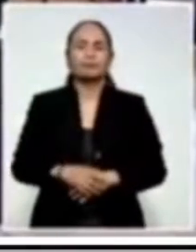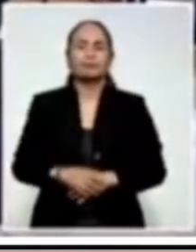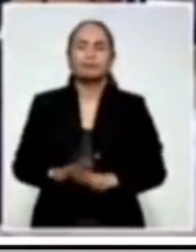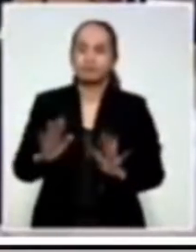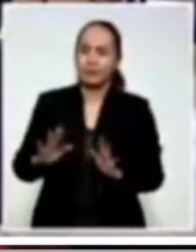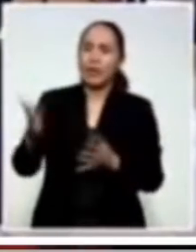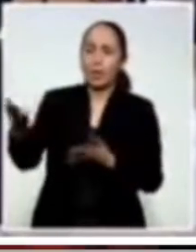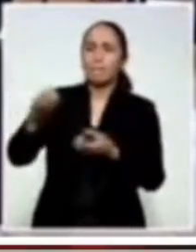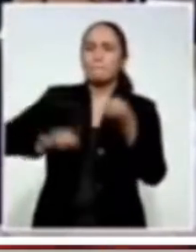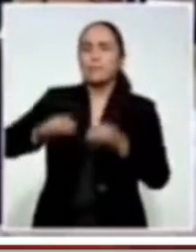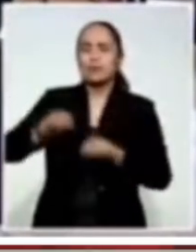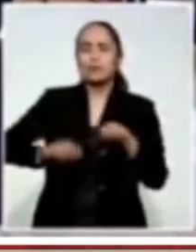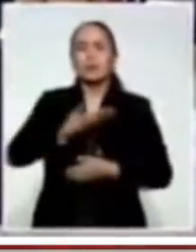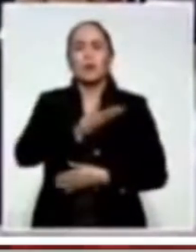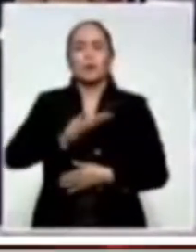Ministro, presidente,